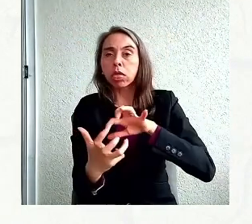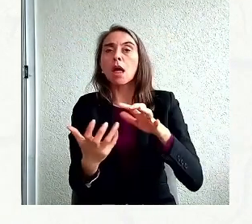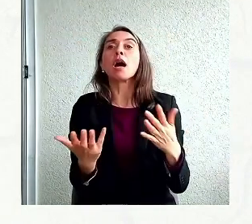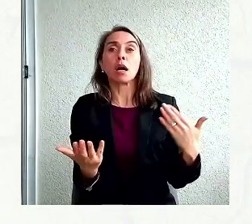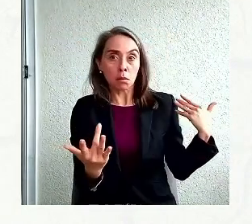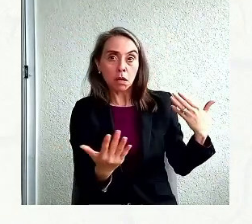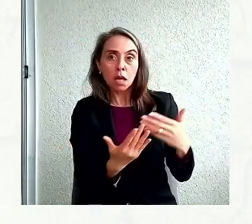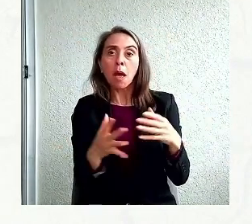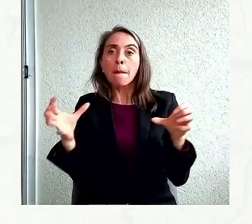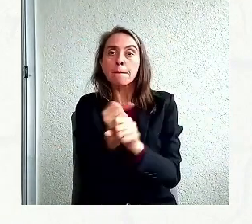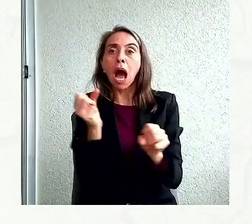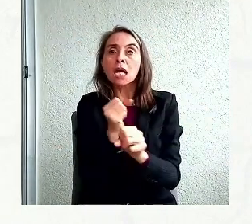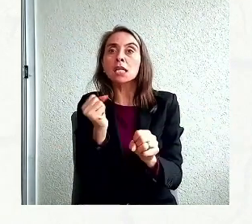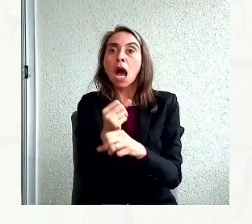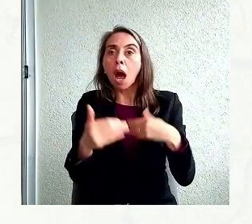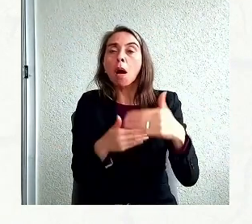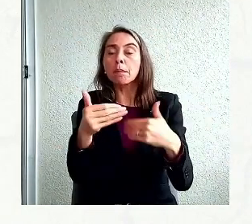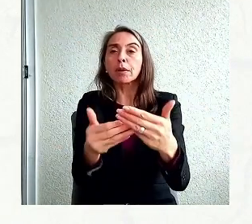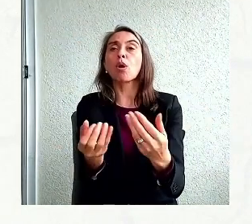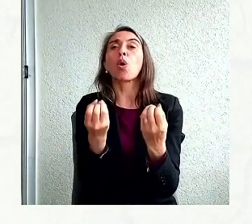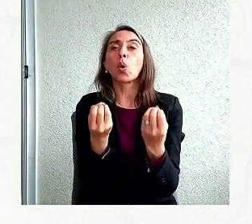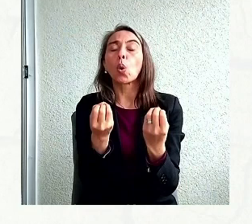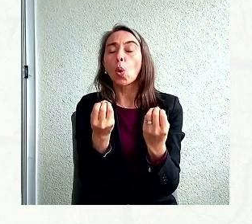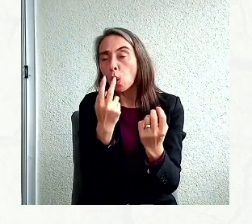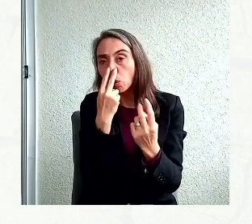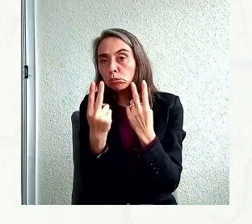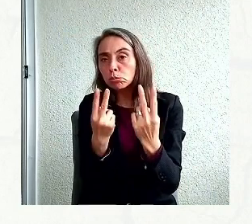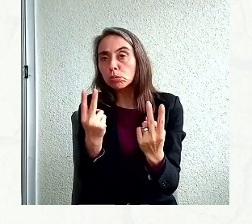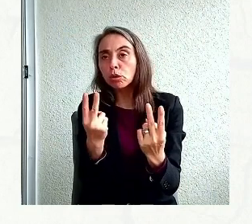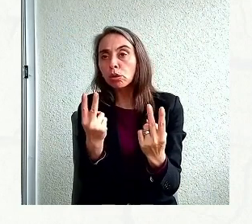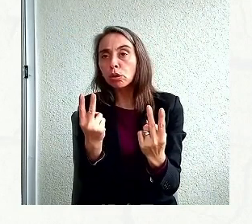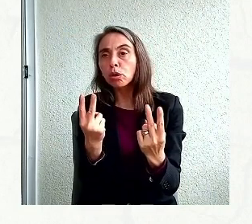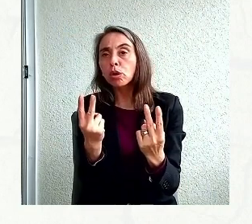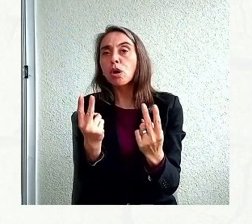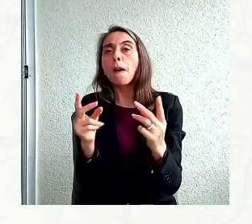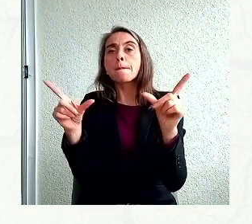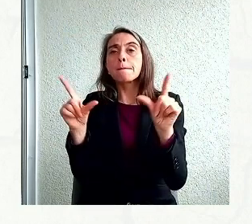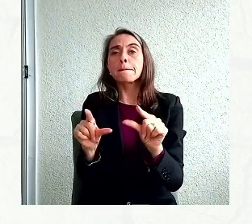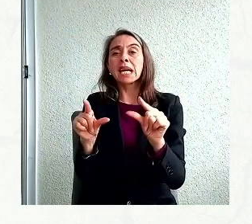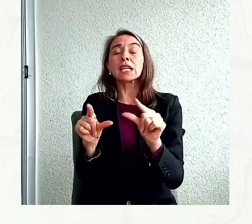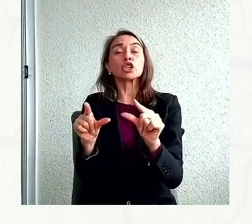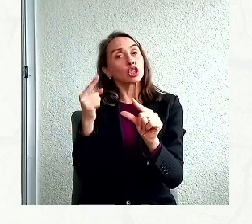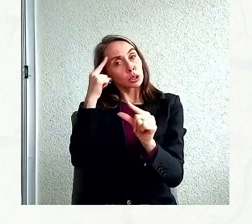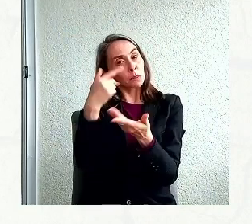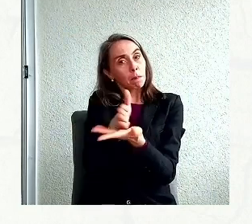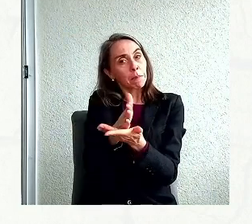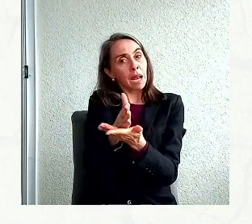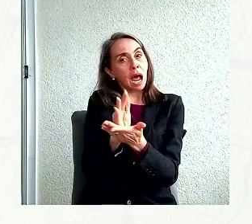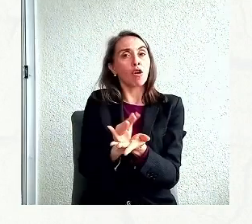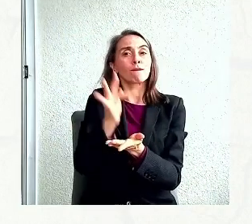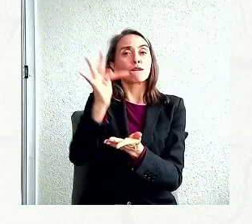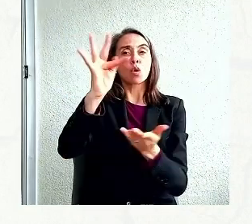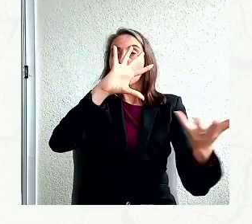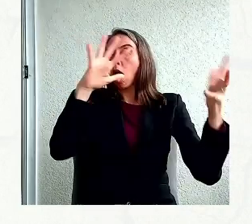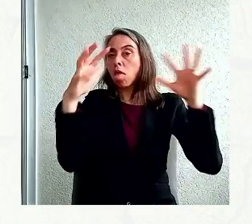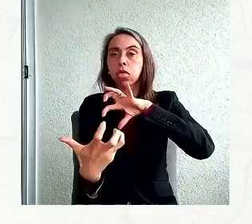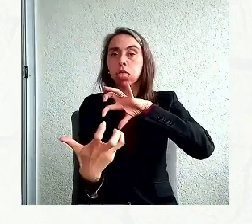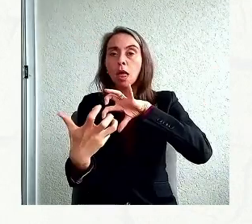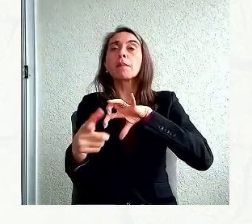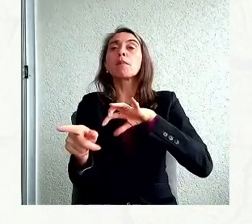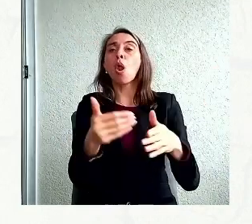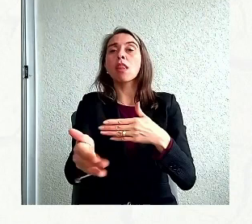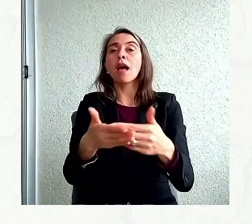cómo se distribuyen estos potenciales catástrofes. La agricultura